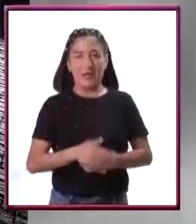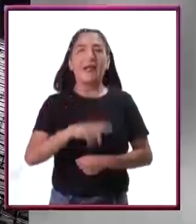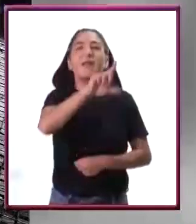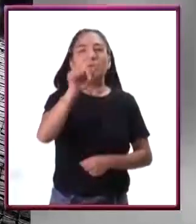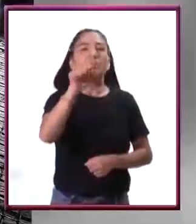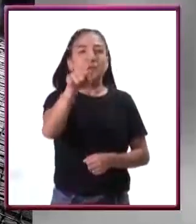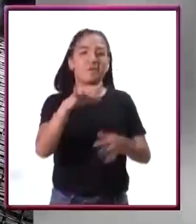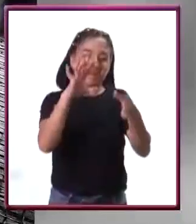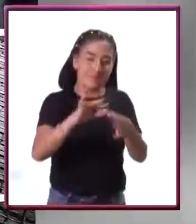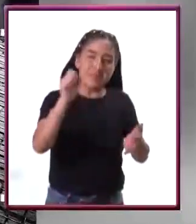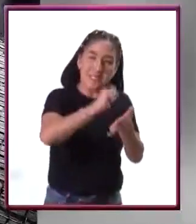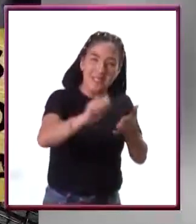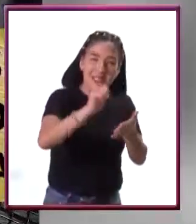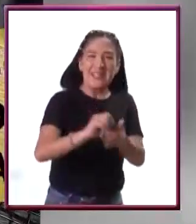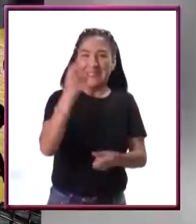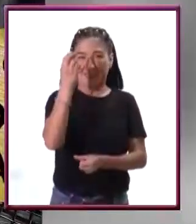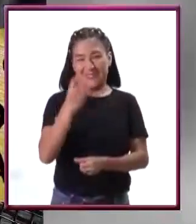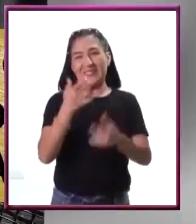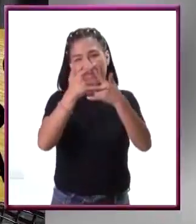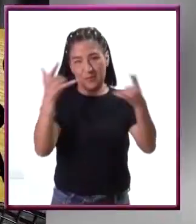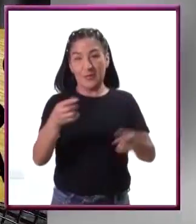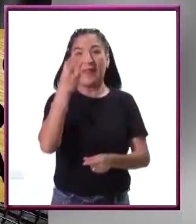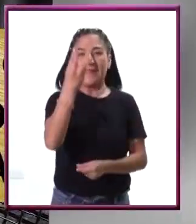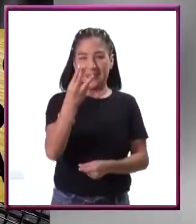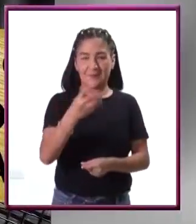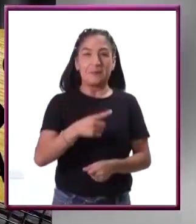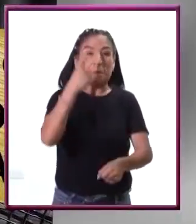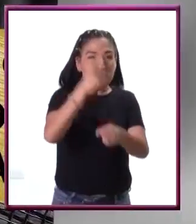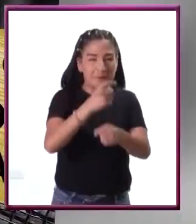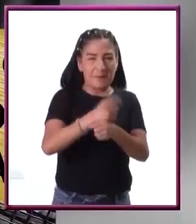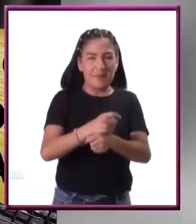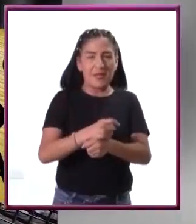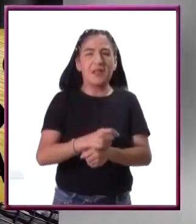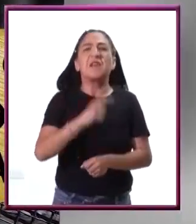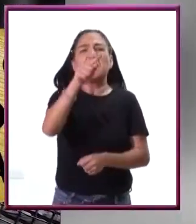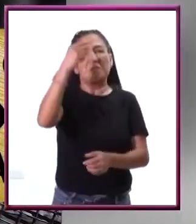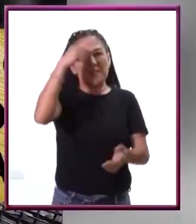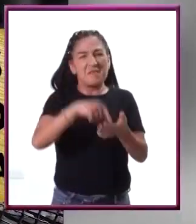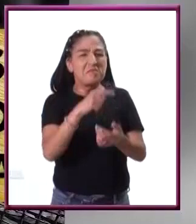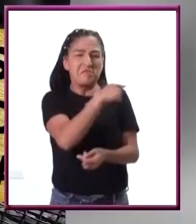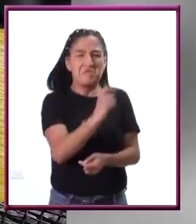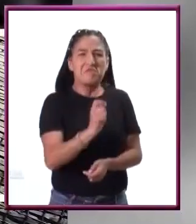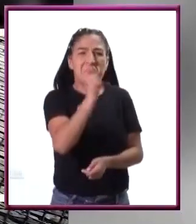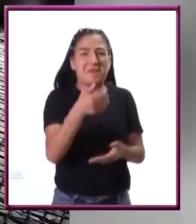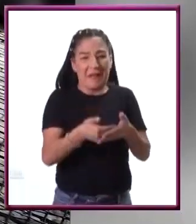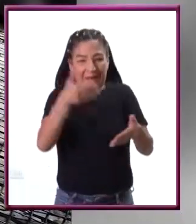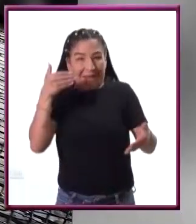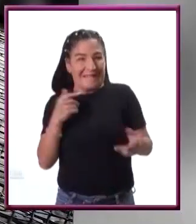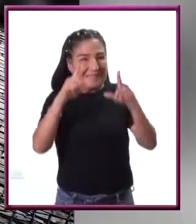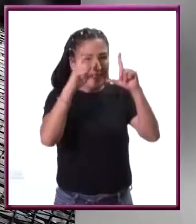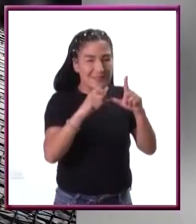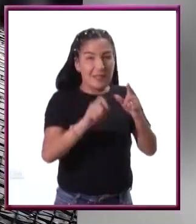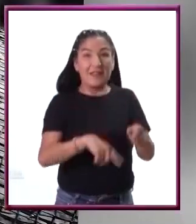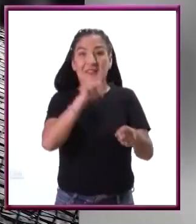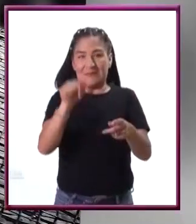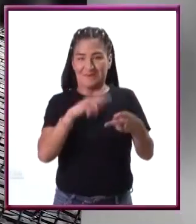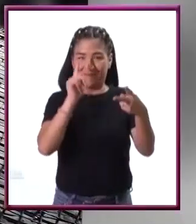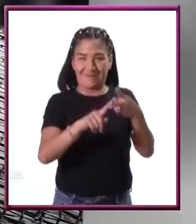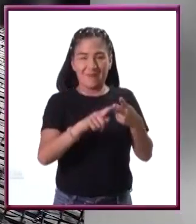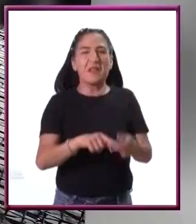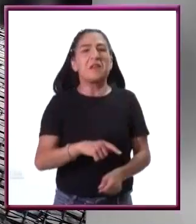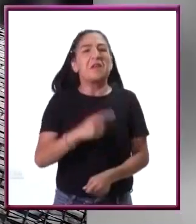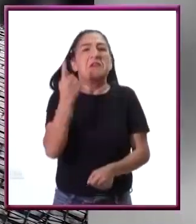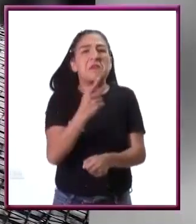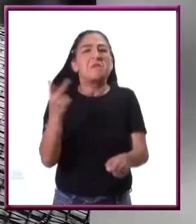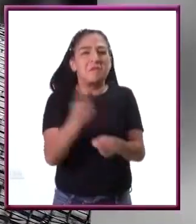3 momentos. Primero, ¿qué crees que haya pasado antes de tomar la fotografía? Después, ¿qué pasaba durante